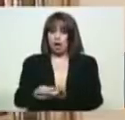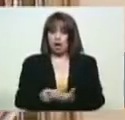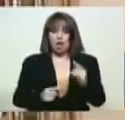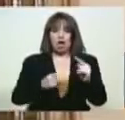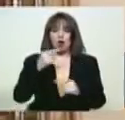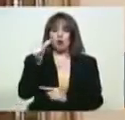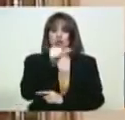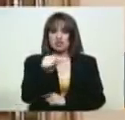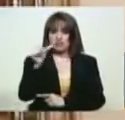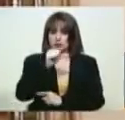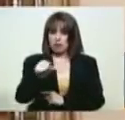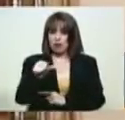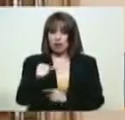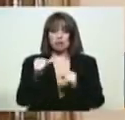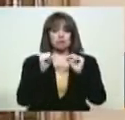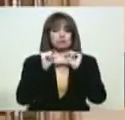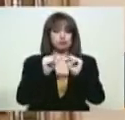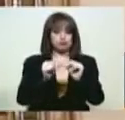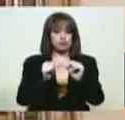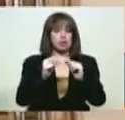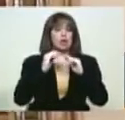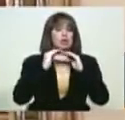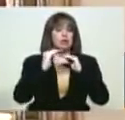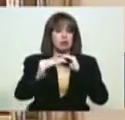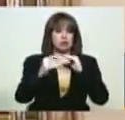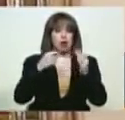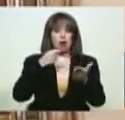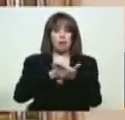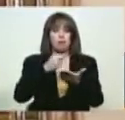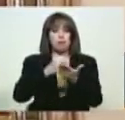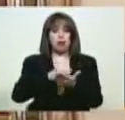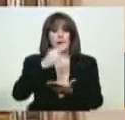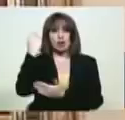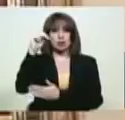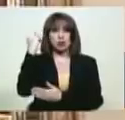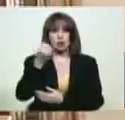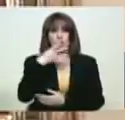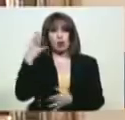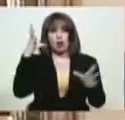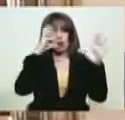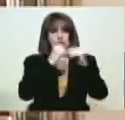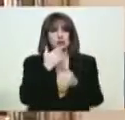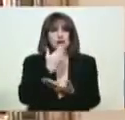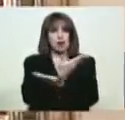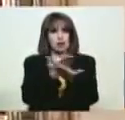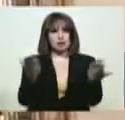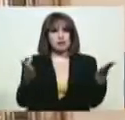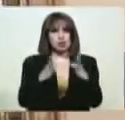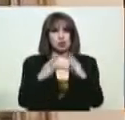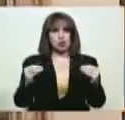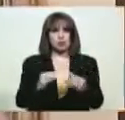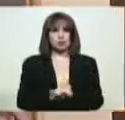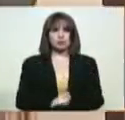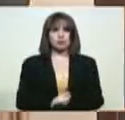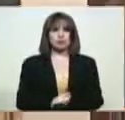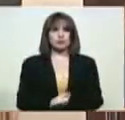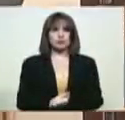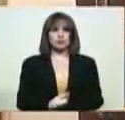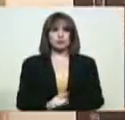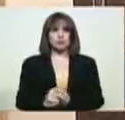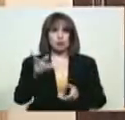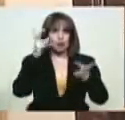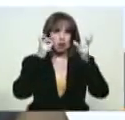una ofensiva de estabilización de precios a nivel nacional. Buenas noches y muchas gracias a todo el país. Bien, escuchaban entonces allí